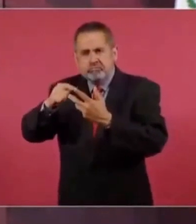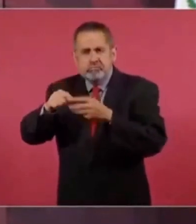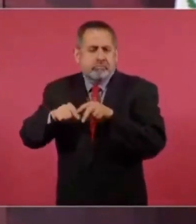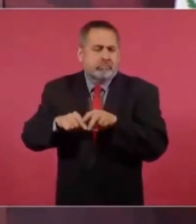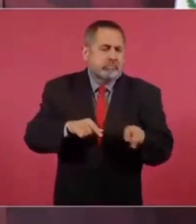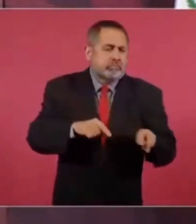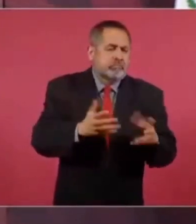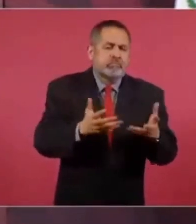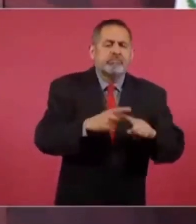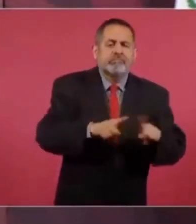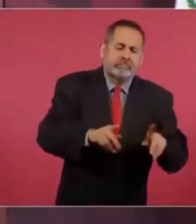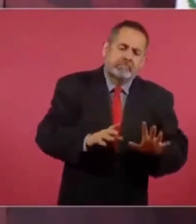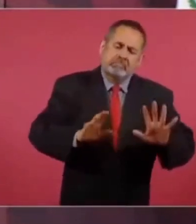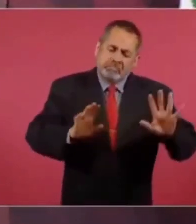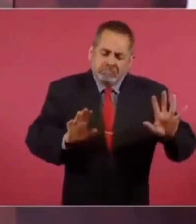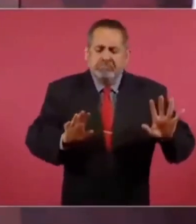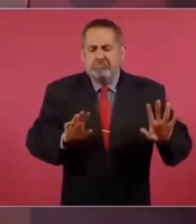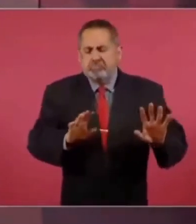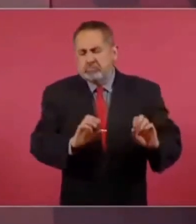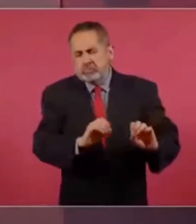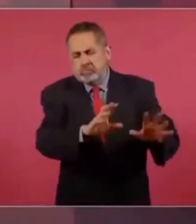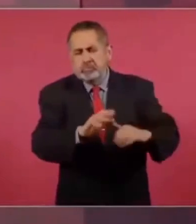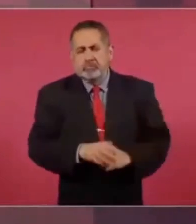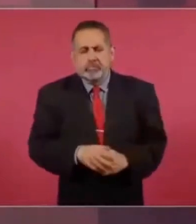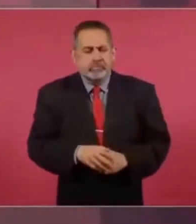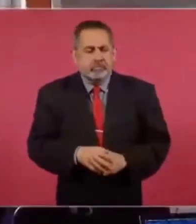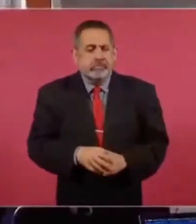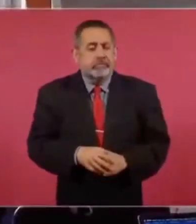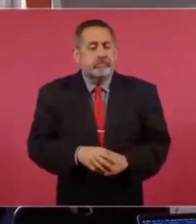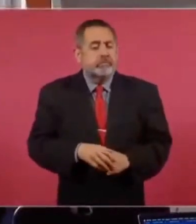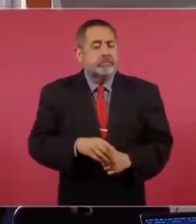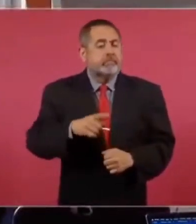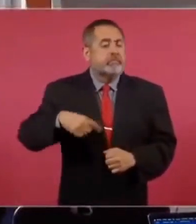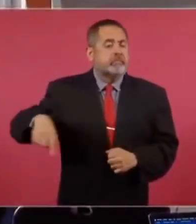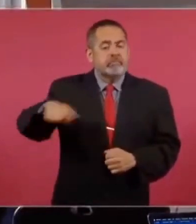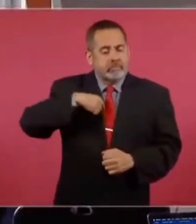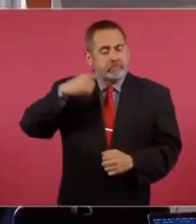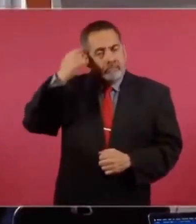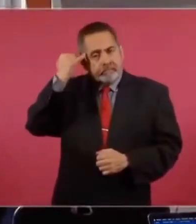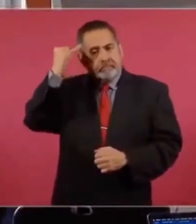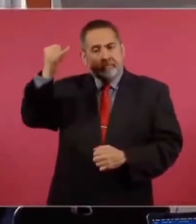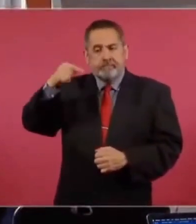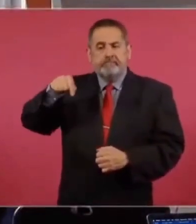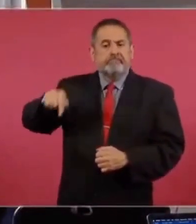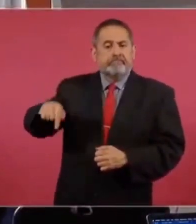Planteando de que el poder popular se construía desde abajo.